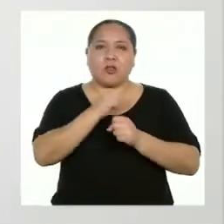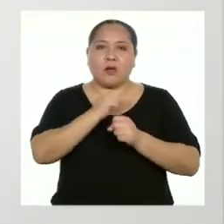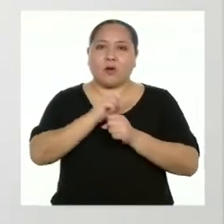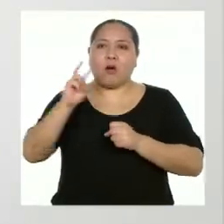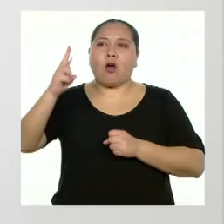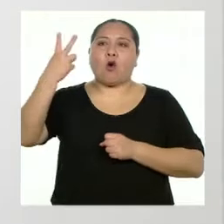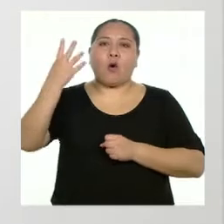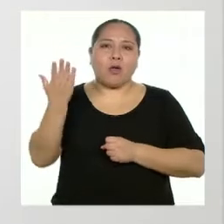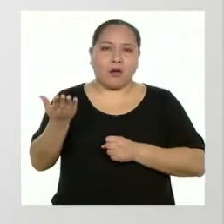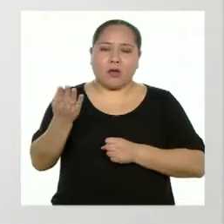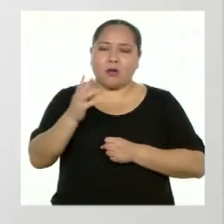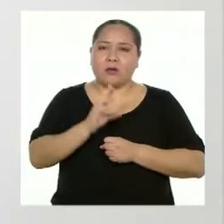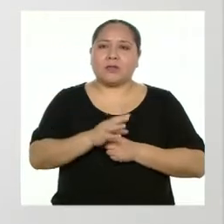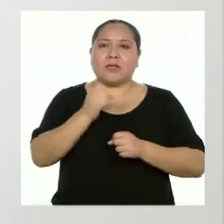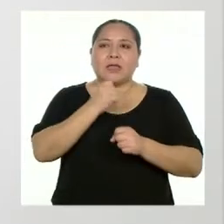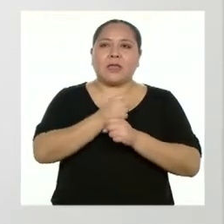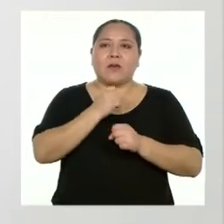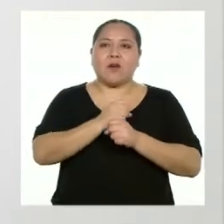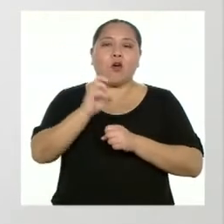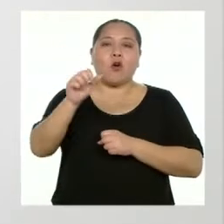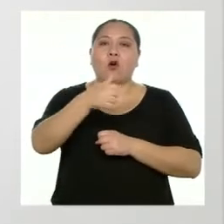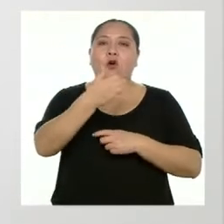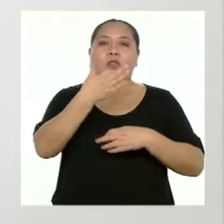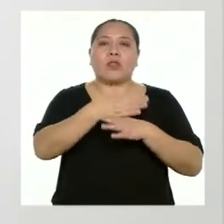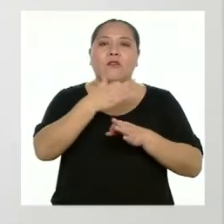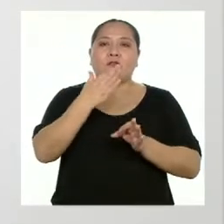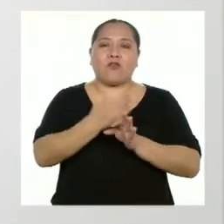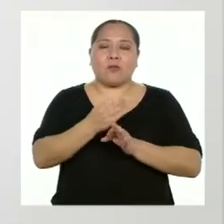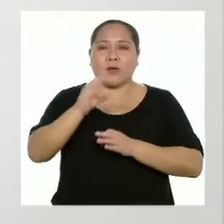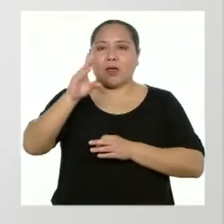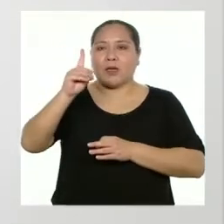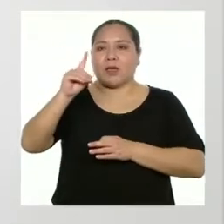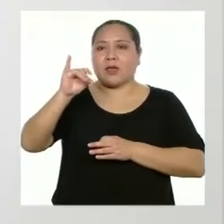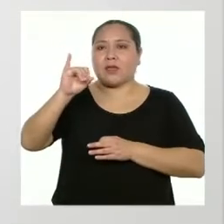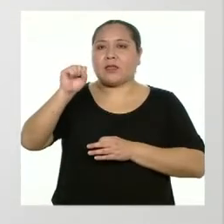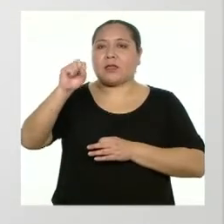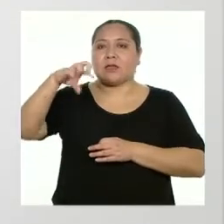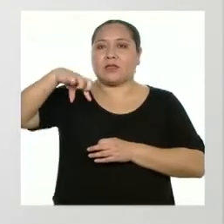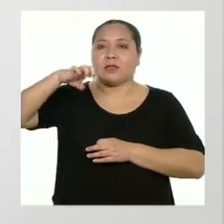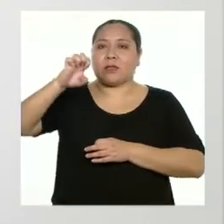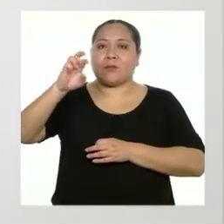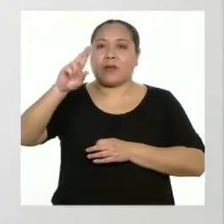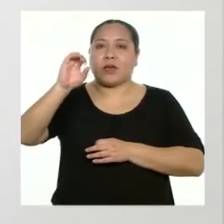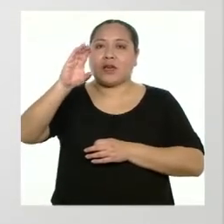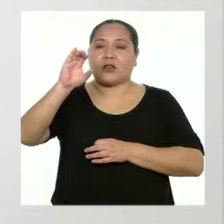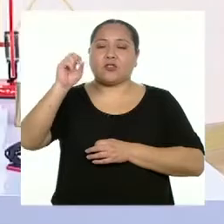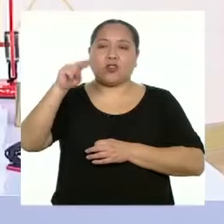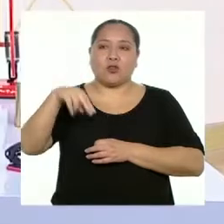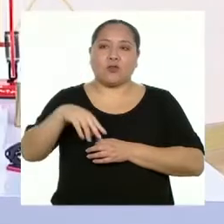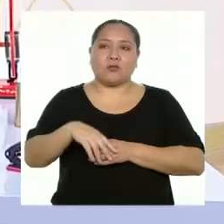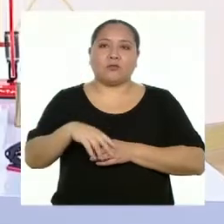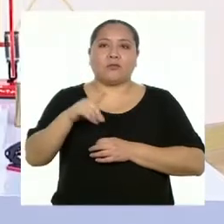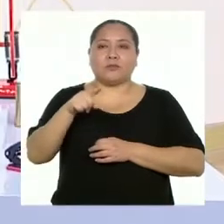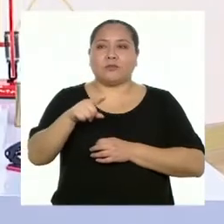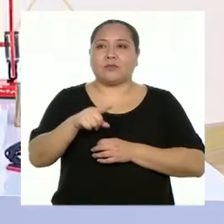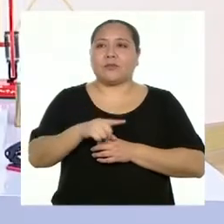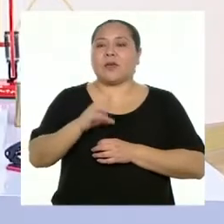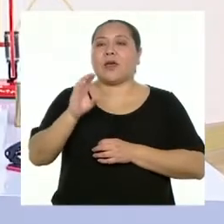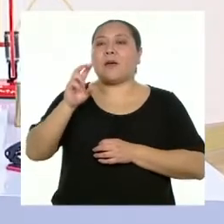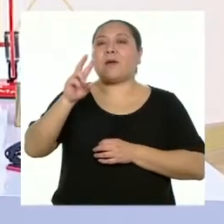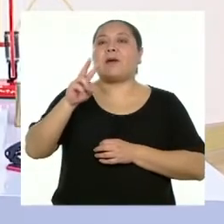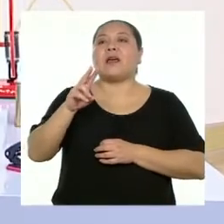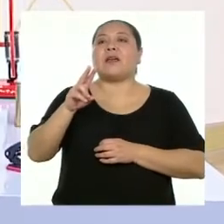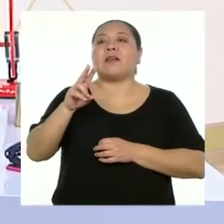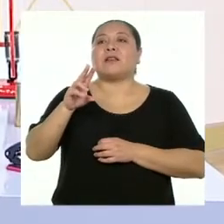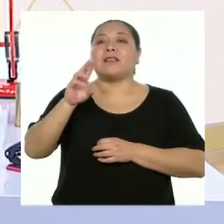unidades cuadradas, se trabaja otra medida de dispersión. Me refiero a la desviación estándar. Sí, yo he